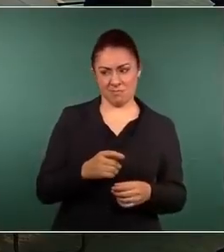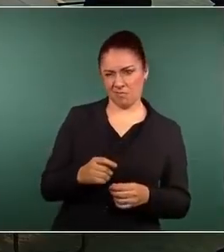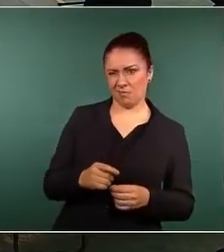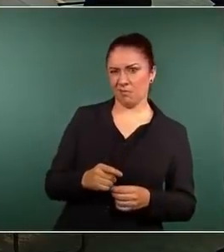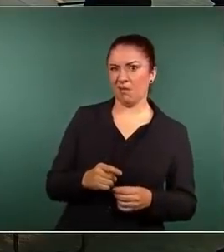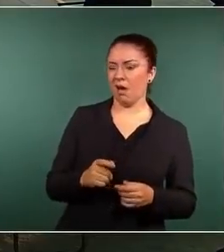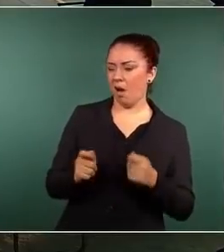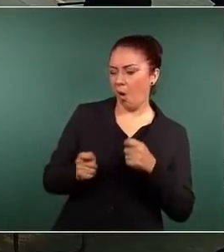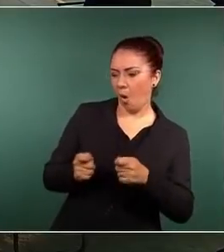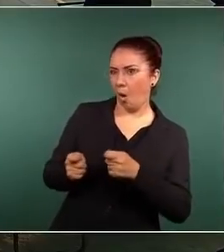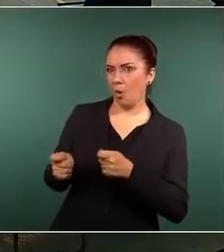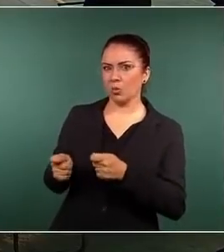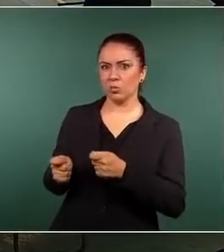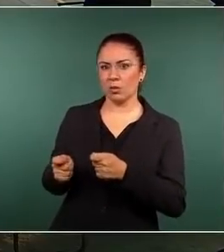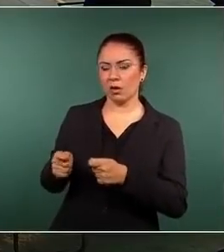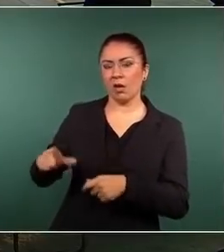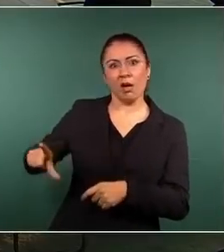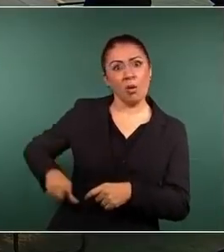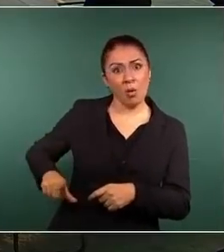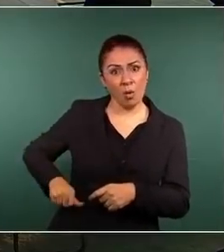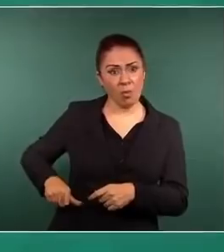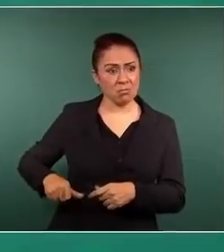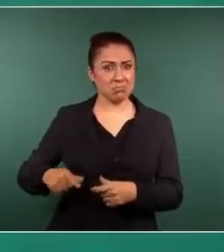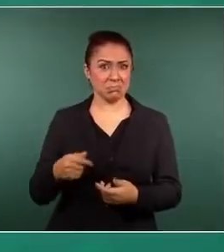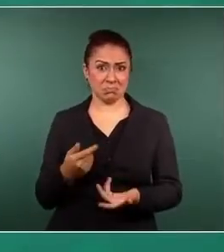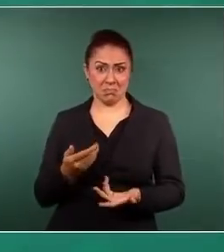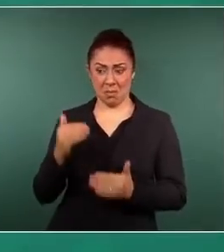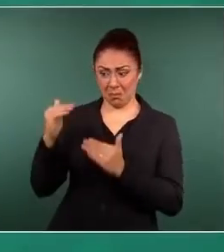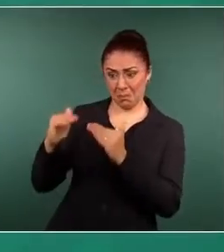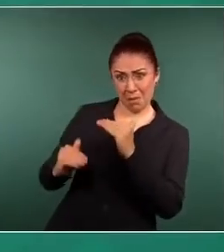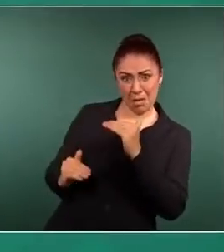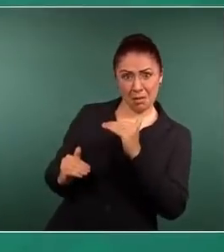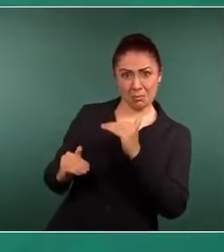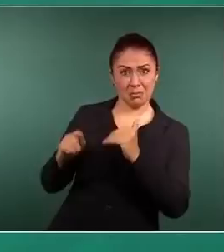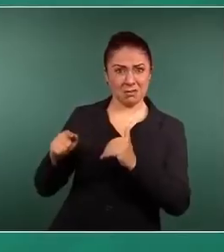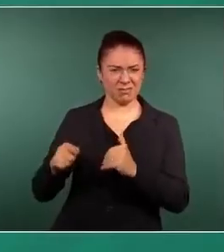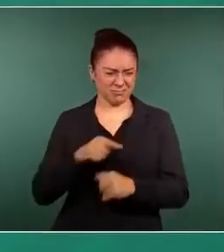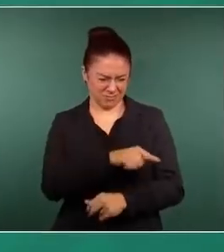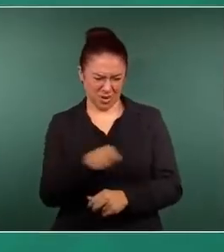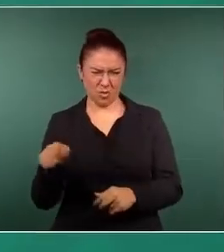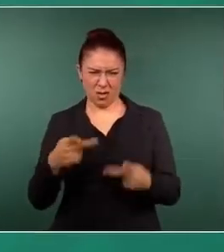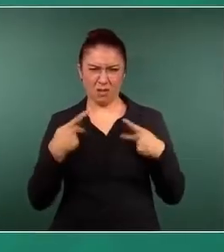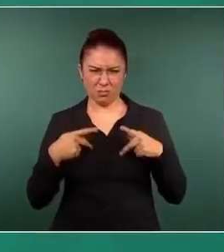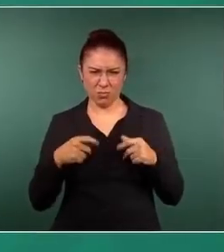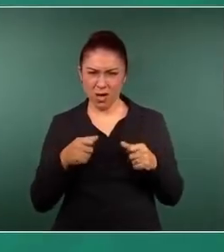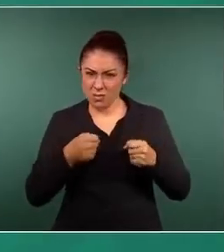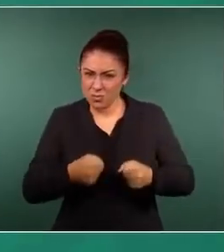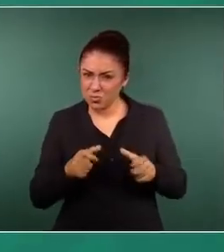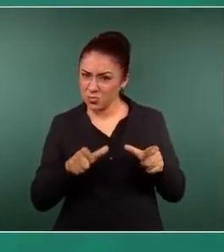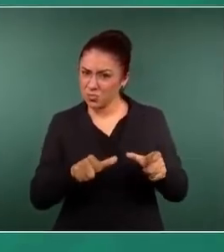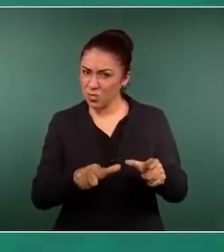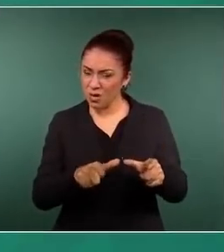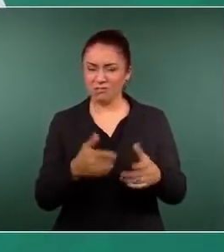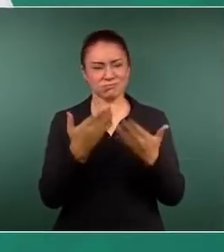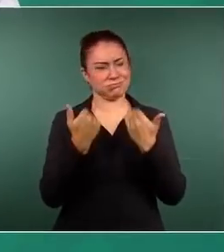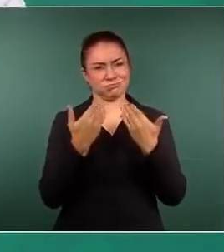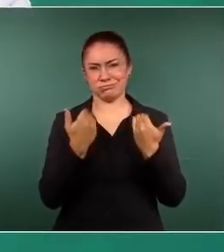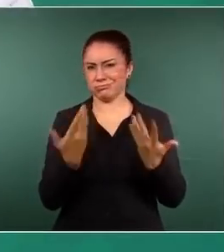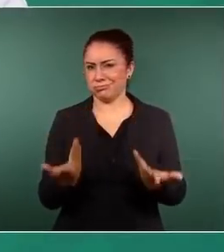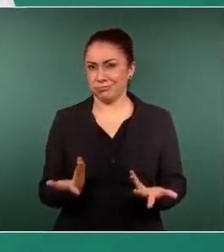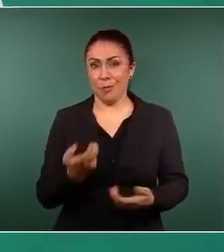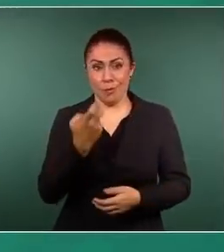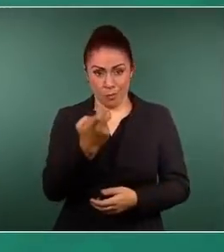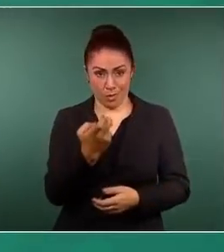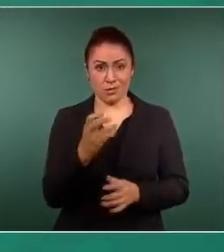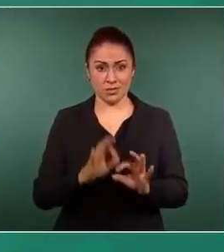no hay seguridad para el pueblo por eso se tiene que